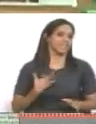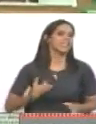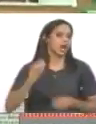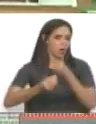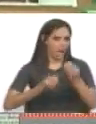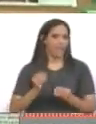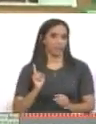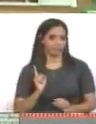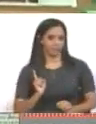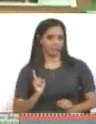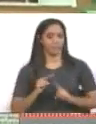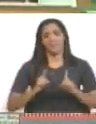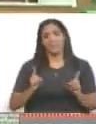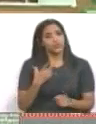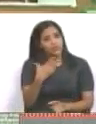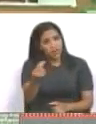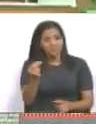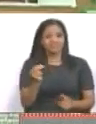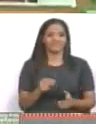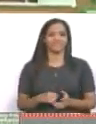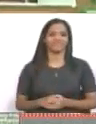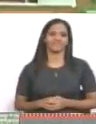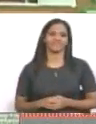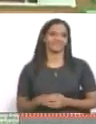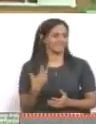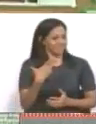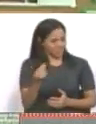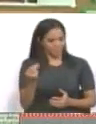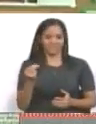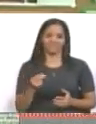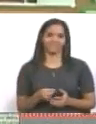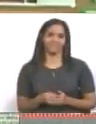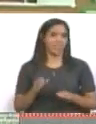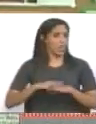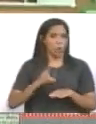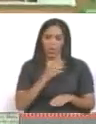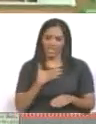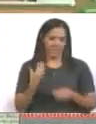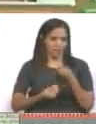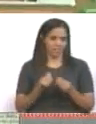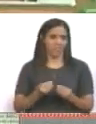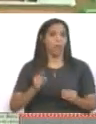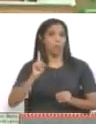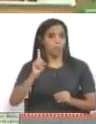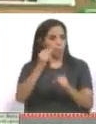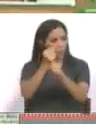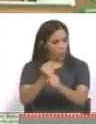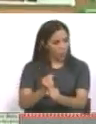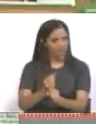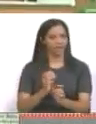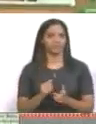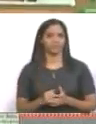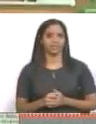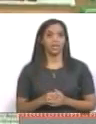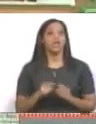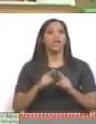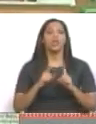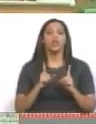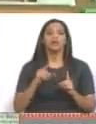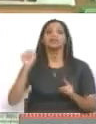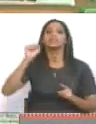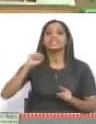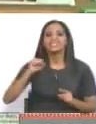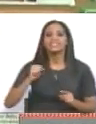haríamos. Pero no. No, no queremos hacerlo. Por ahora no queremos. Lo que sí le podemos garantizar es